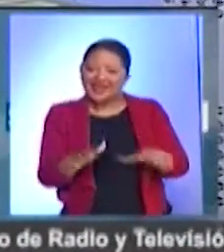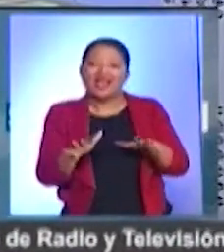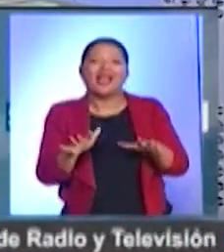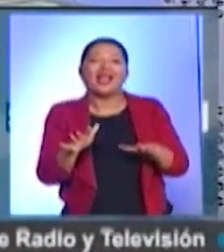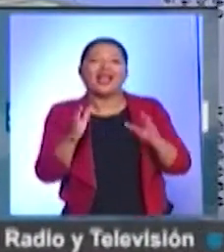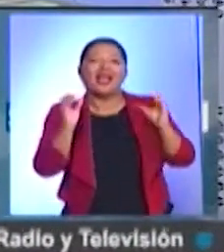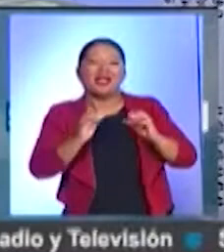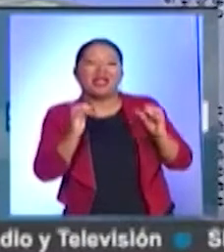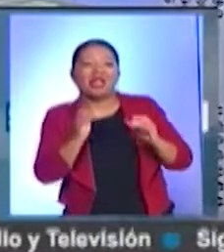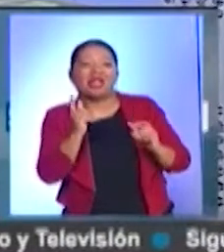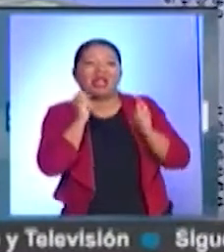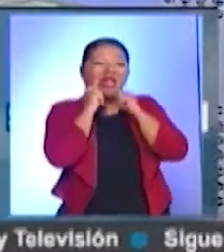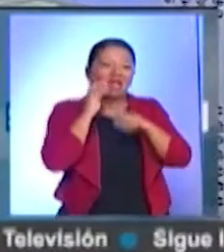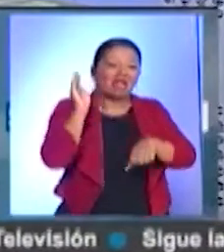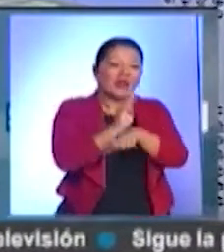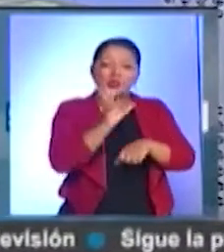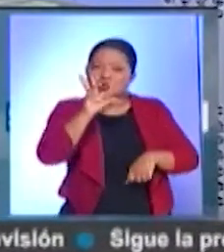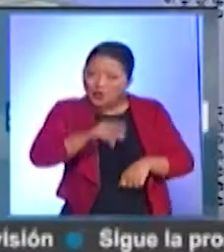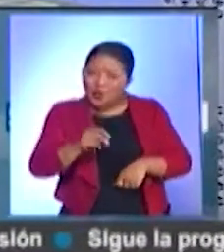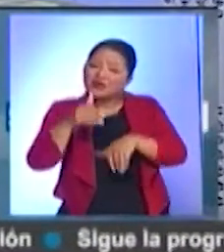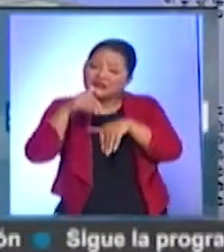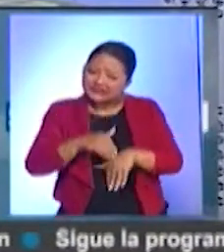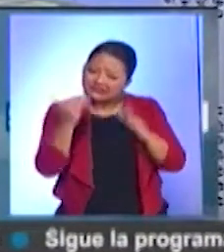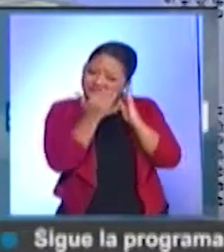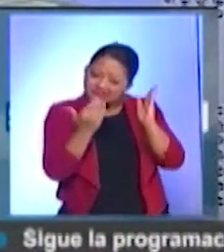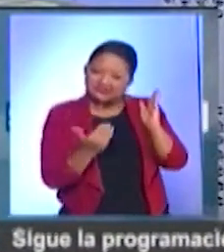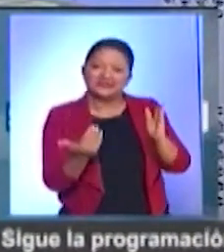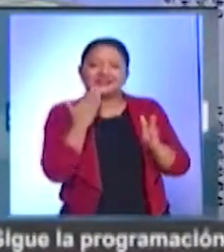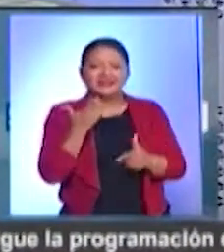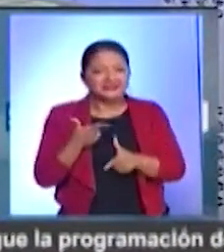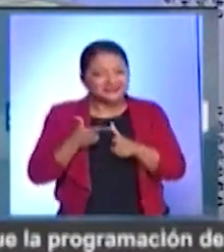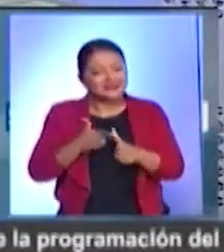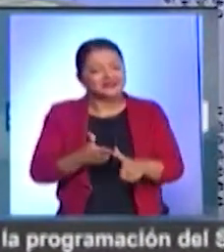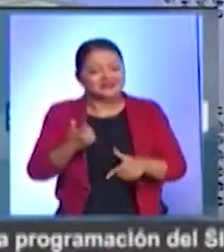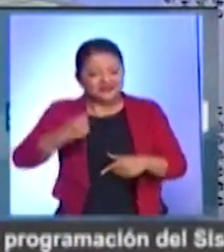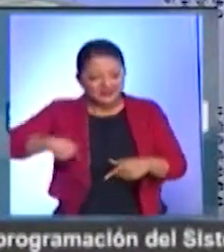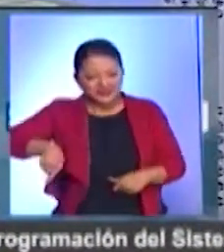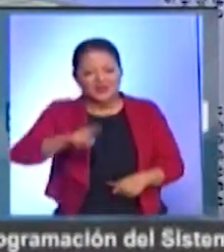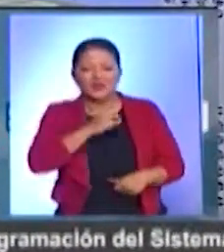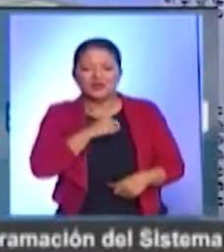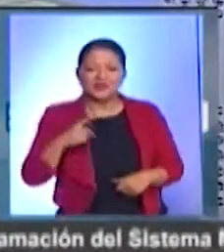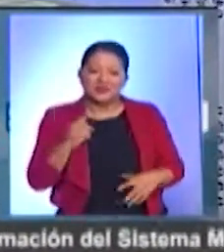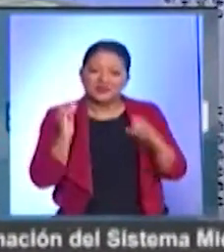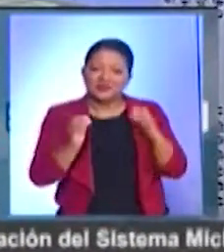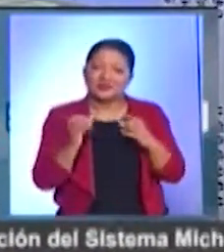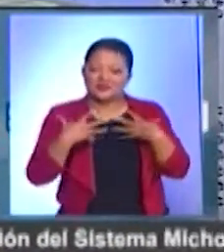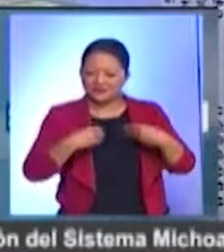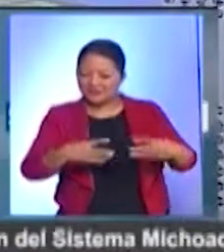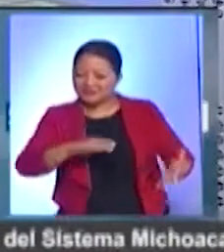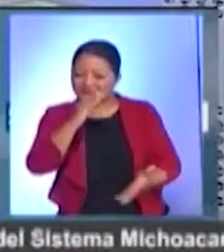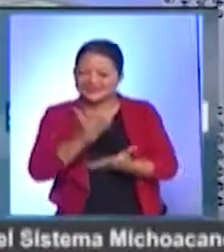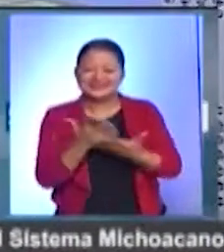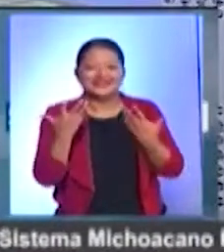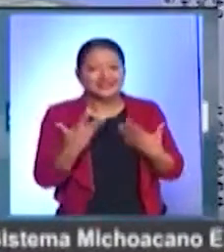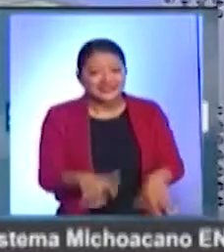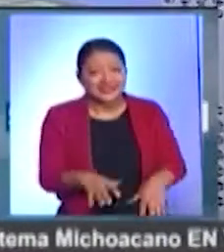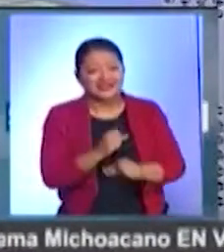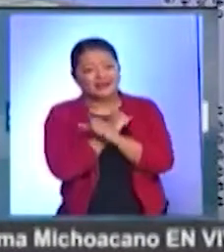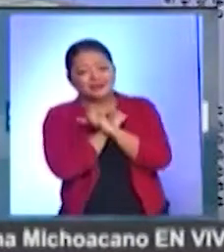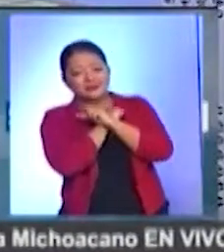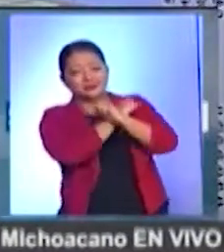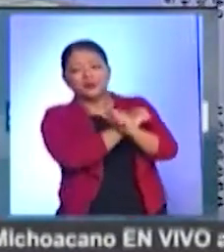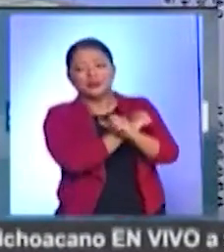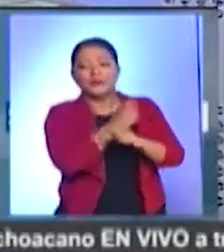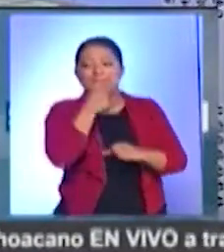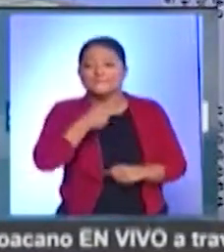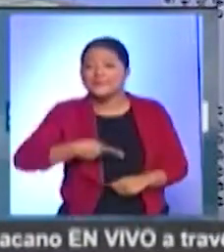de kobe 19 las autoridades continúan con la campaña para reforzar las medidas preventivas del contagio pero sin la participación de